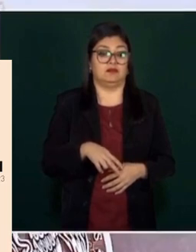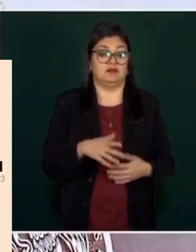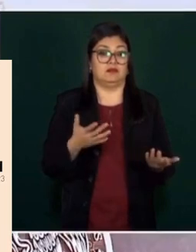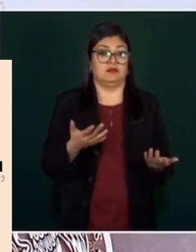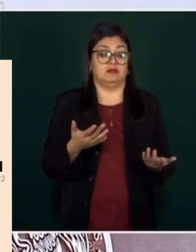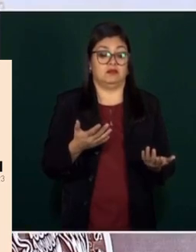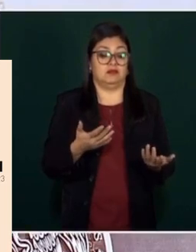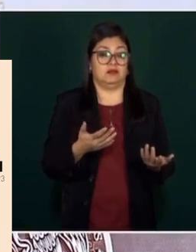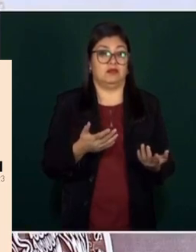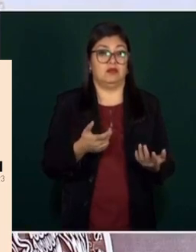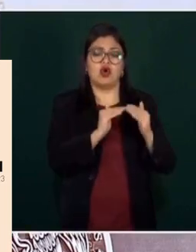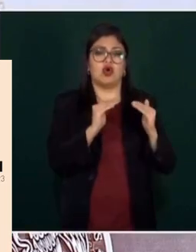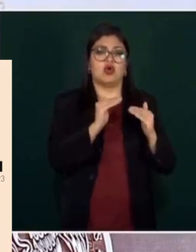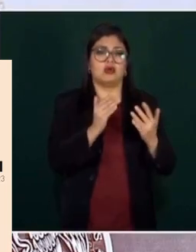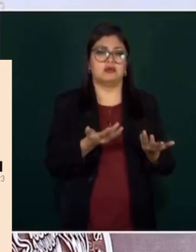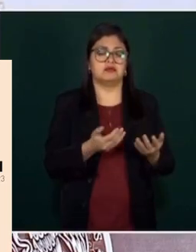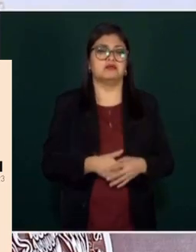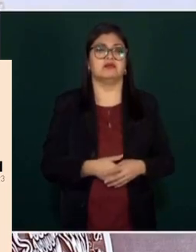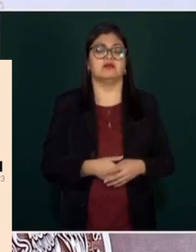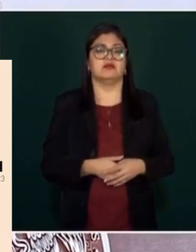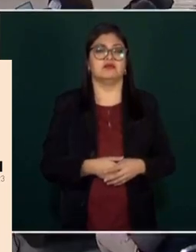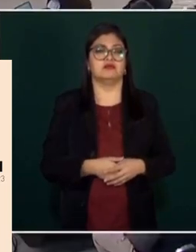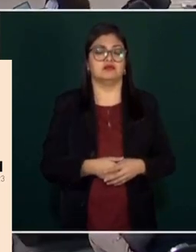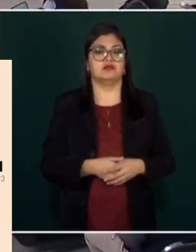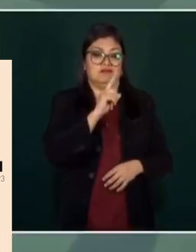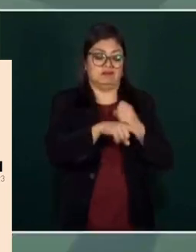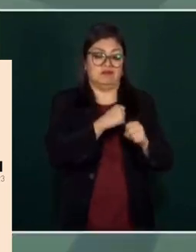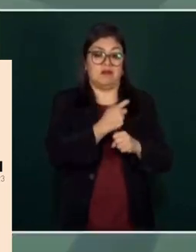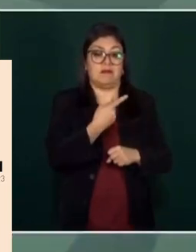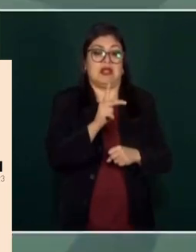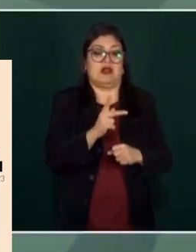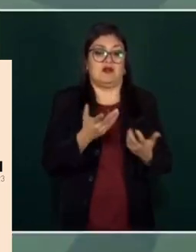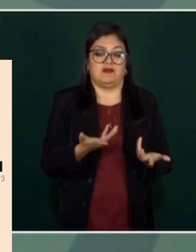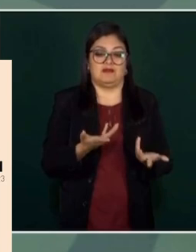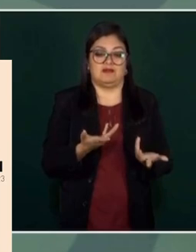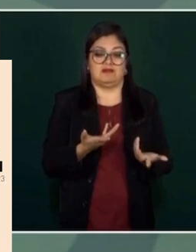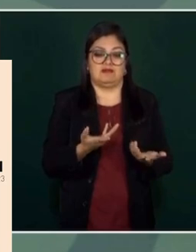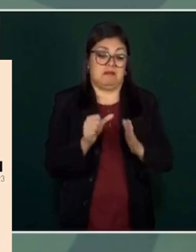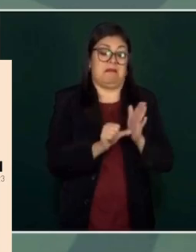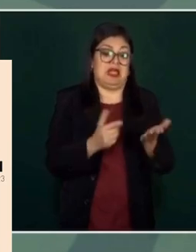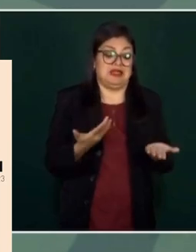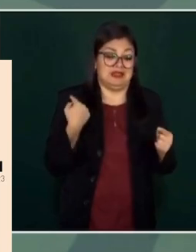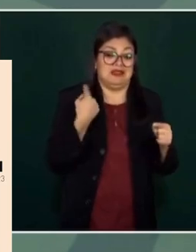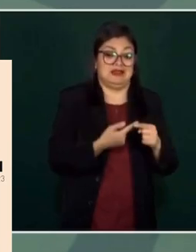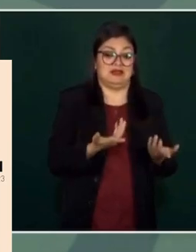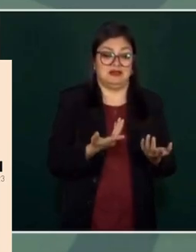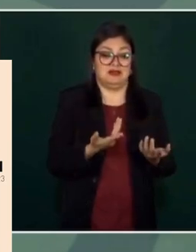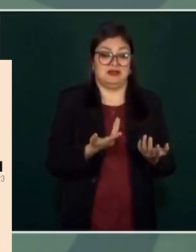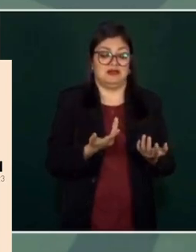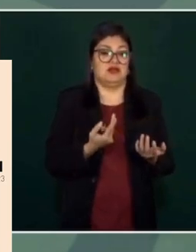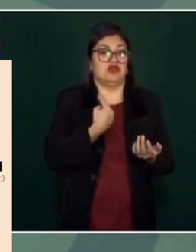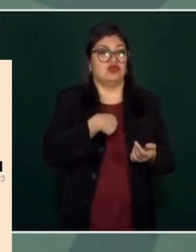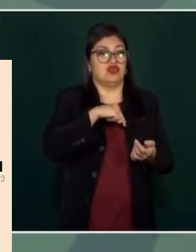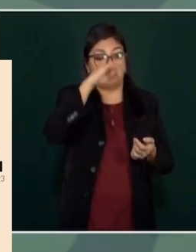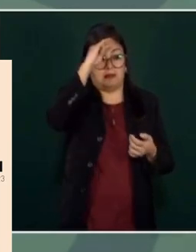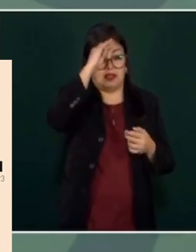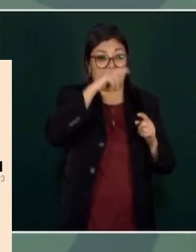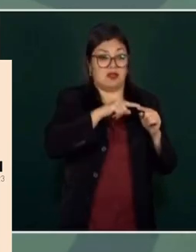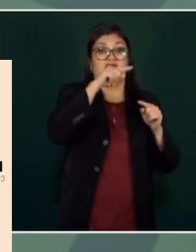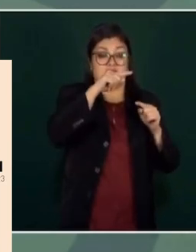superior a lo que se esperaba. No llegó ni a un punto. Entonces, ya pensamos que va a bajar